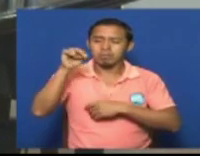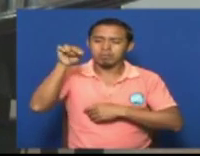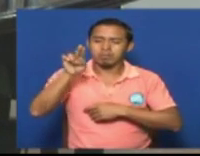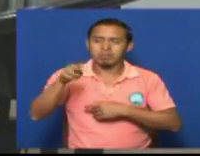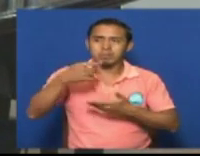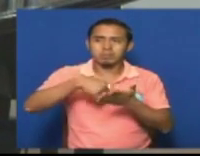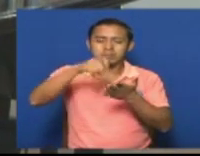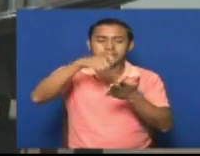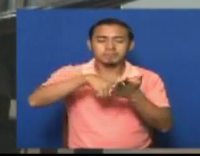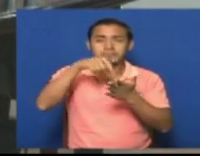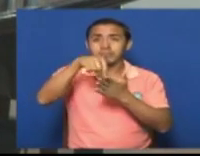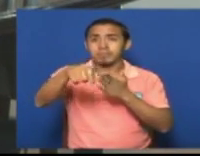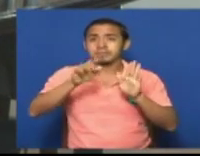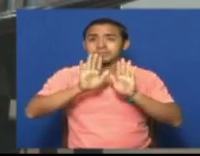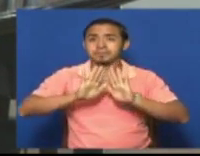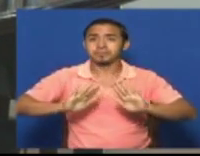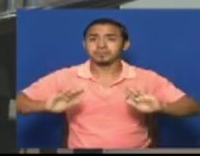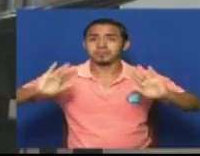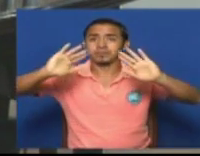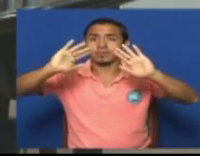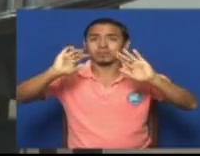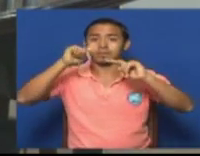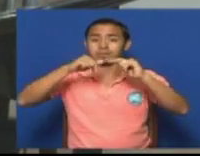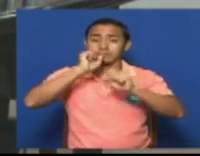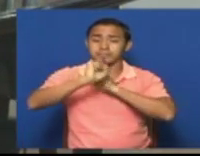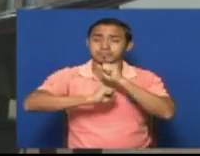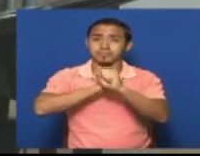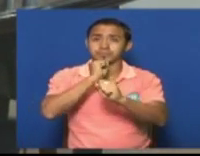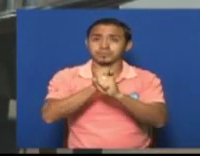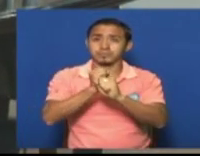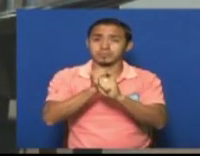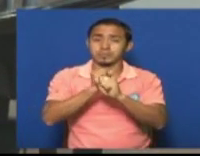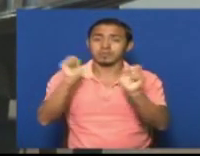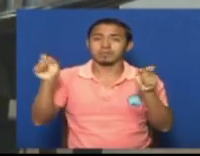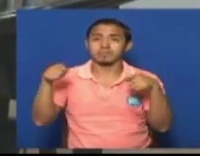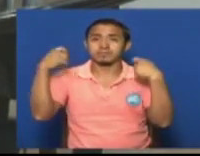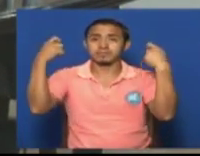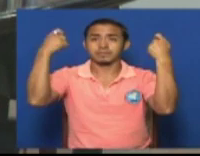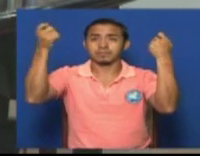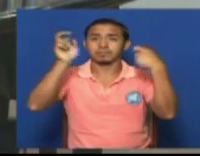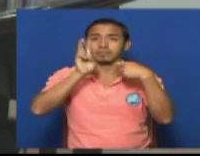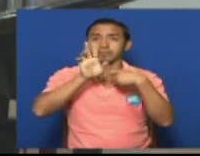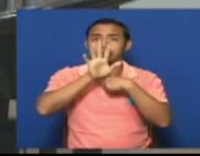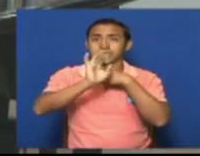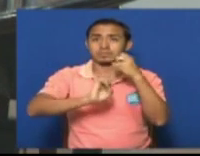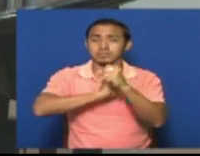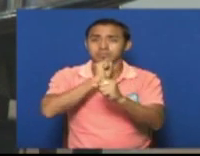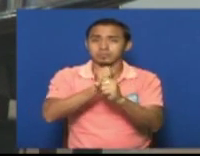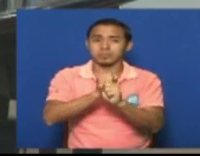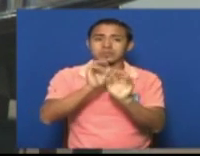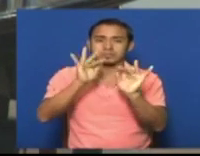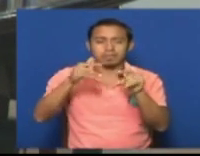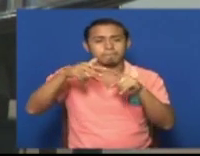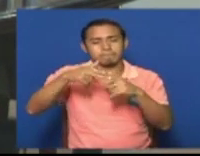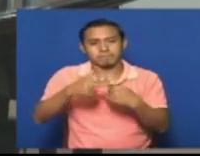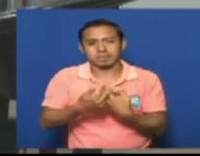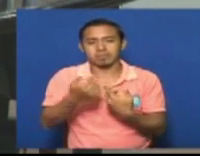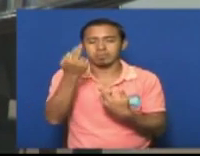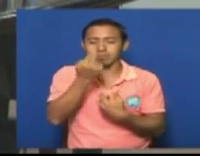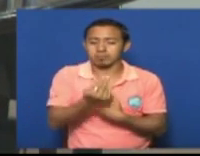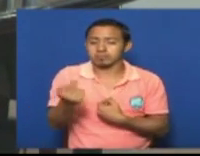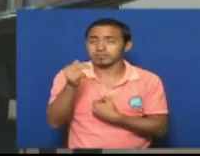y este año se celebra el 25 aniversario de haber entrado en vigencia